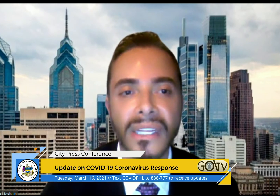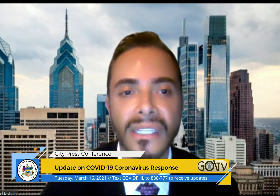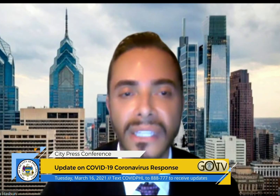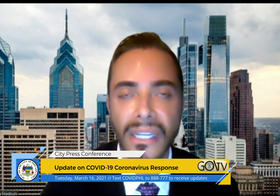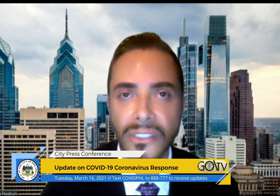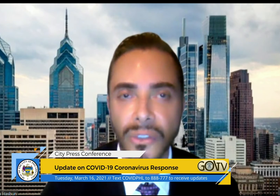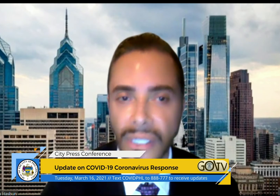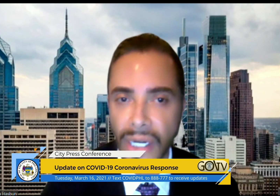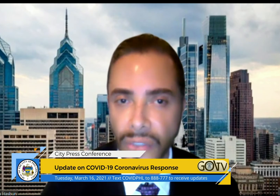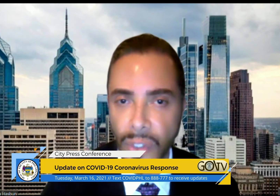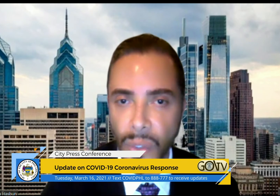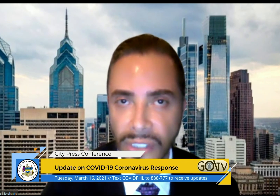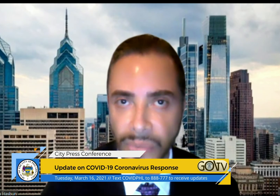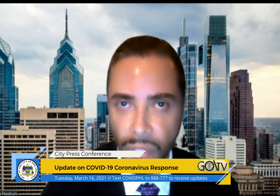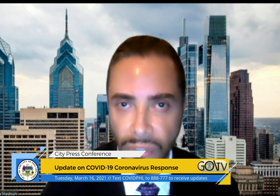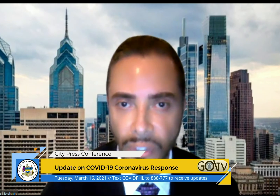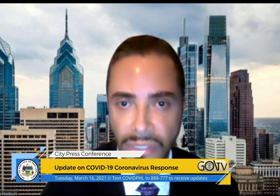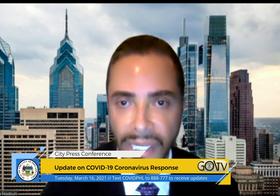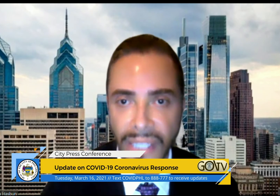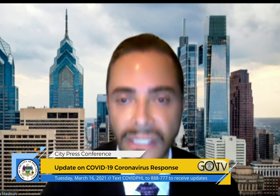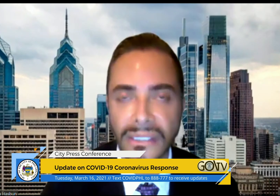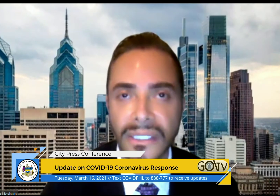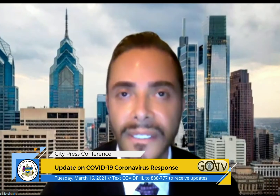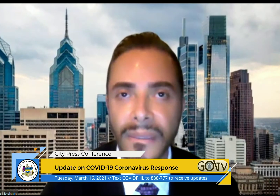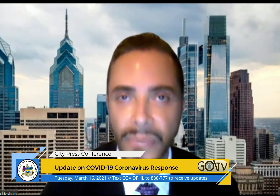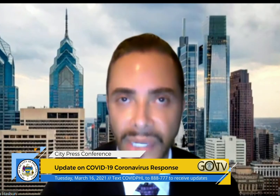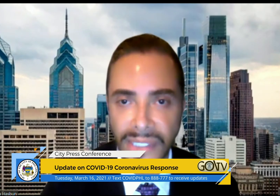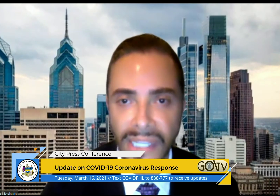las pérdidas de ingresos en relación con las proyecciones